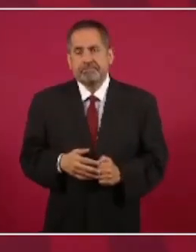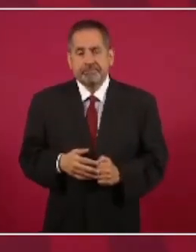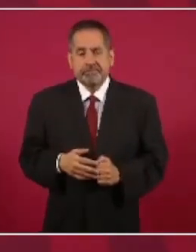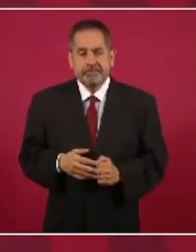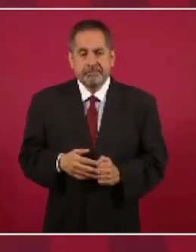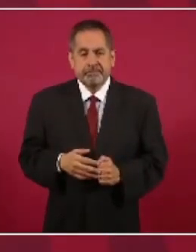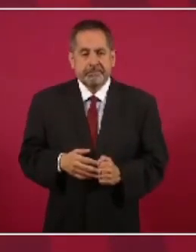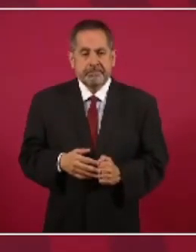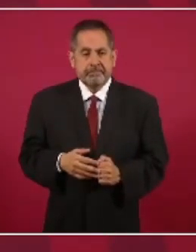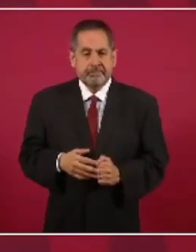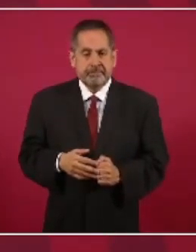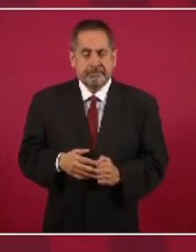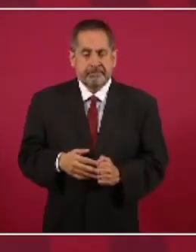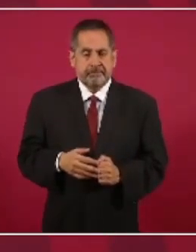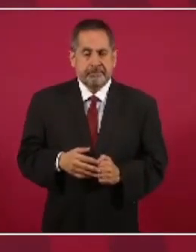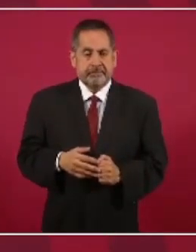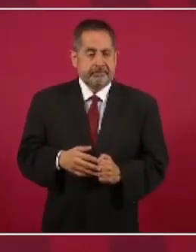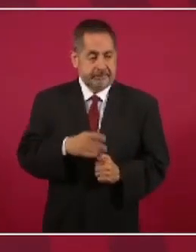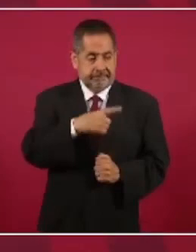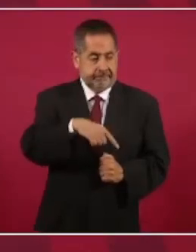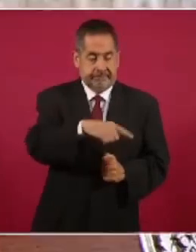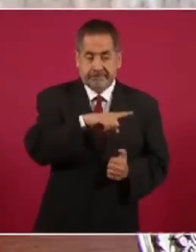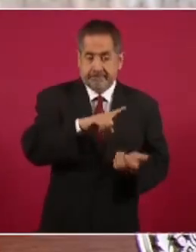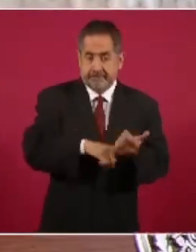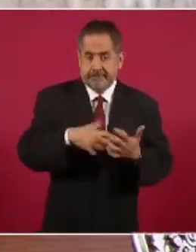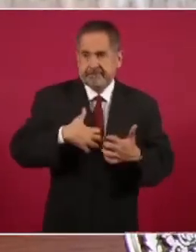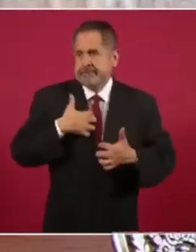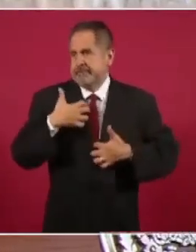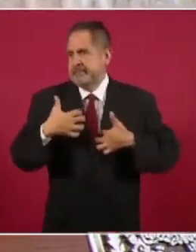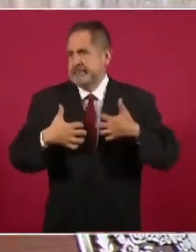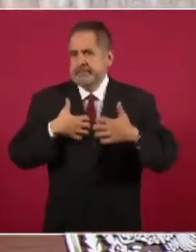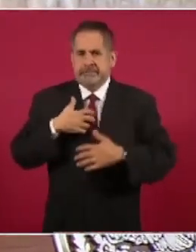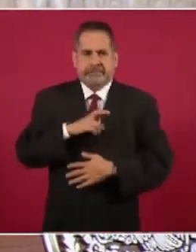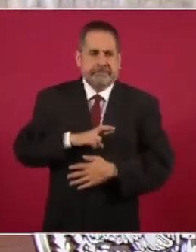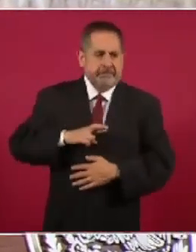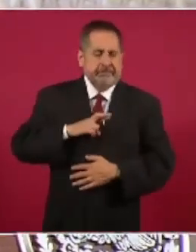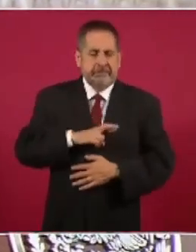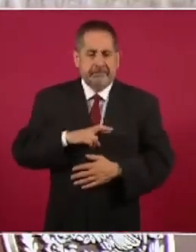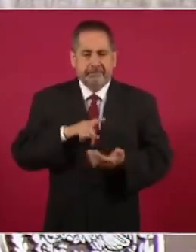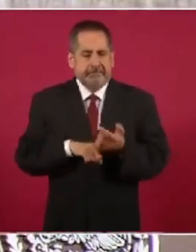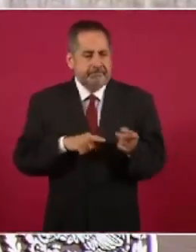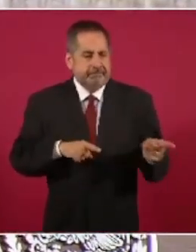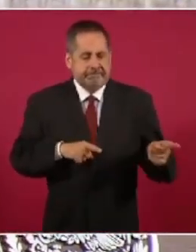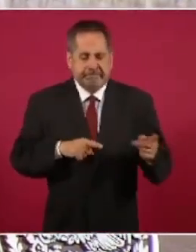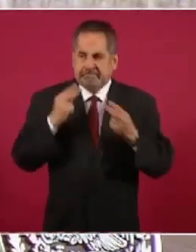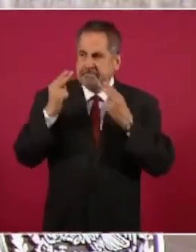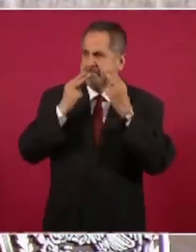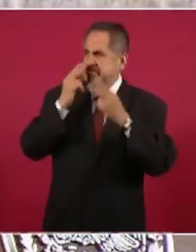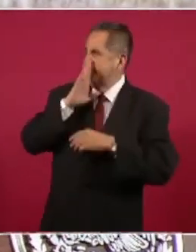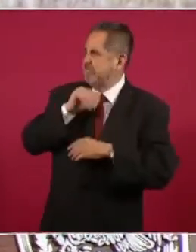de ese coraje, de ese malestar, de ese mal humor,